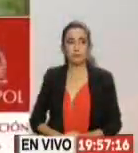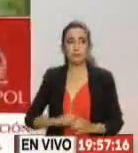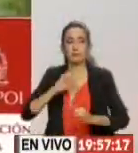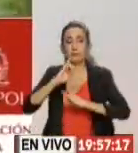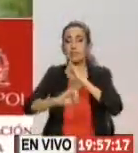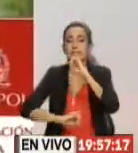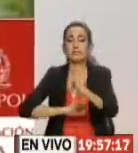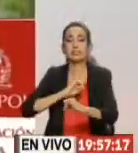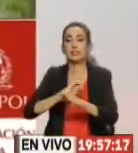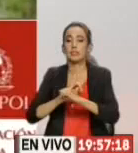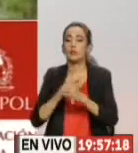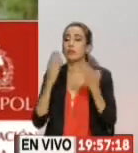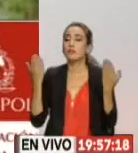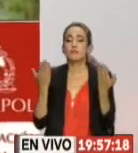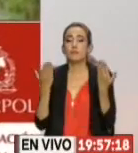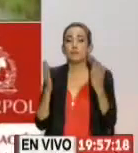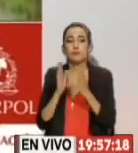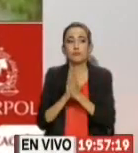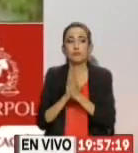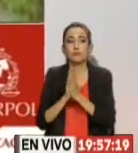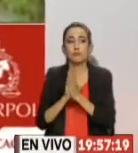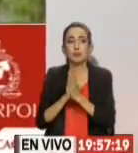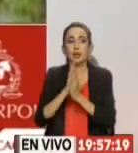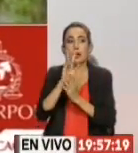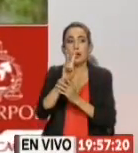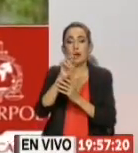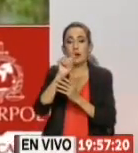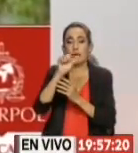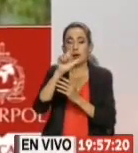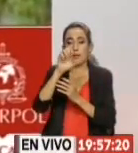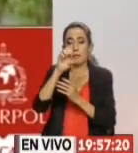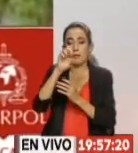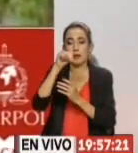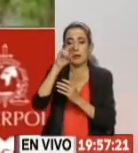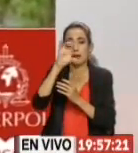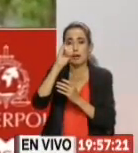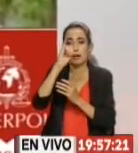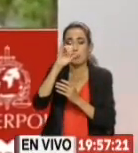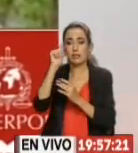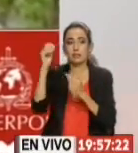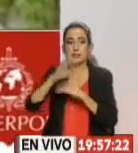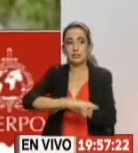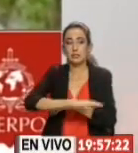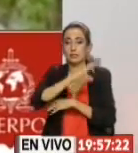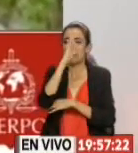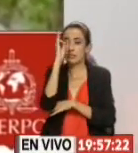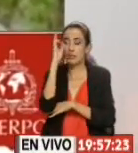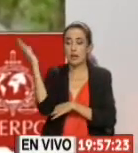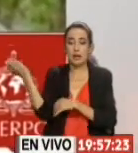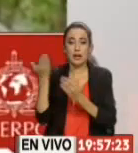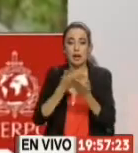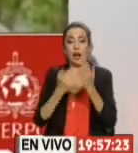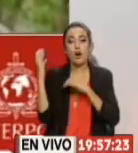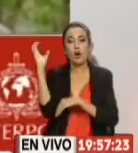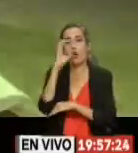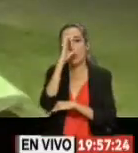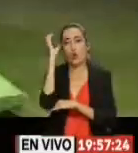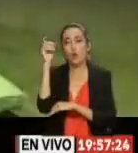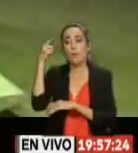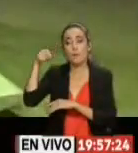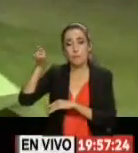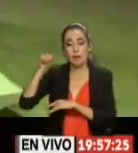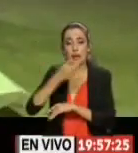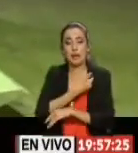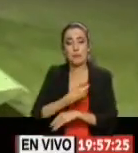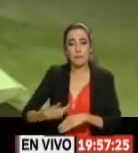En las noticias internacionales, Tomás Solís Valencia, alias Guadaña, fue neutralizado en un operativo realizado en Colombia. El